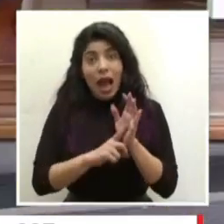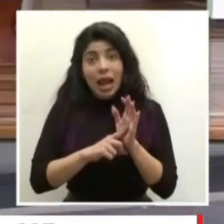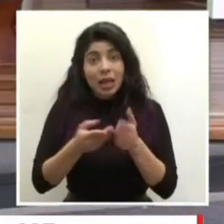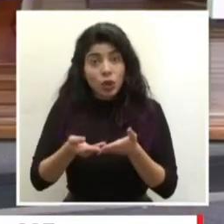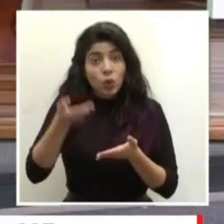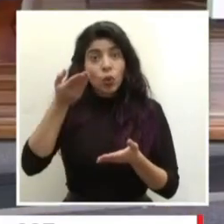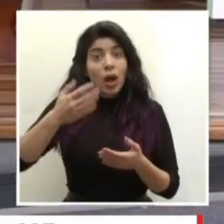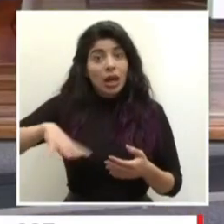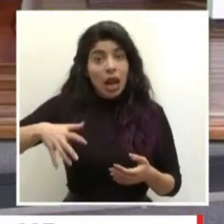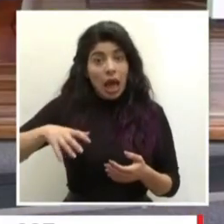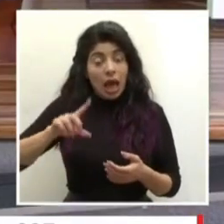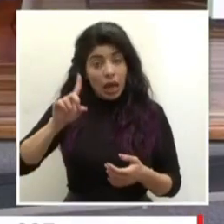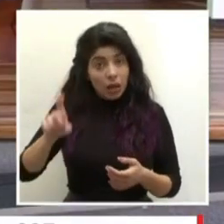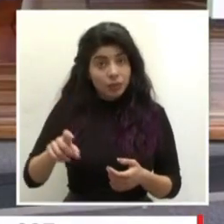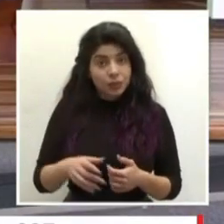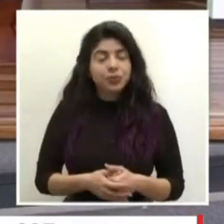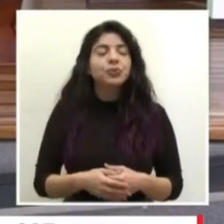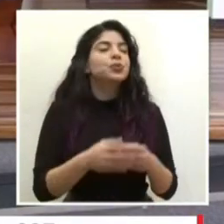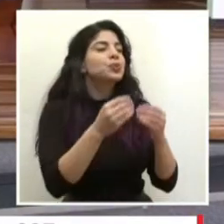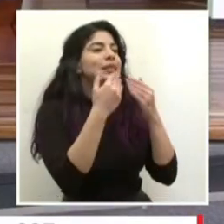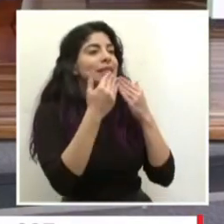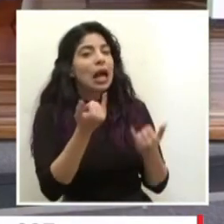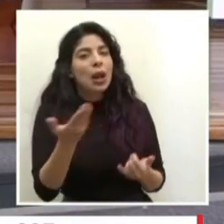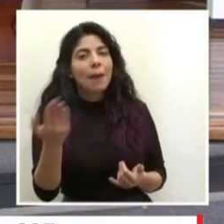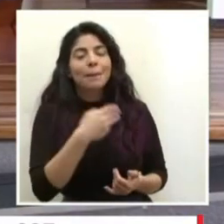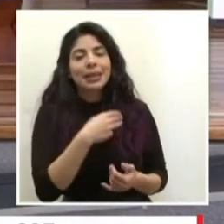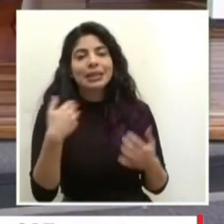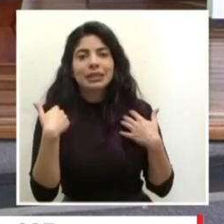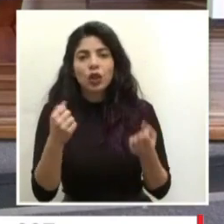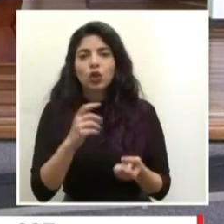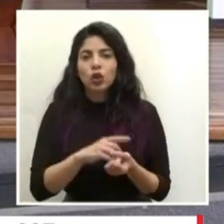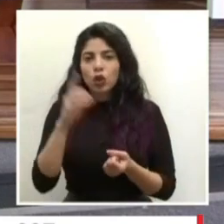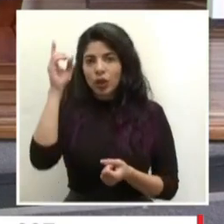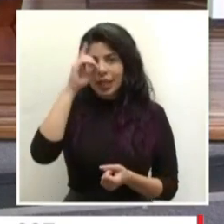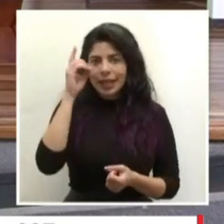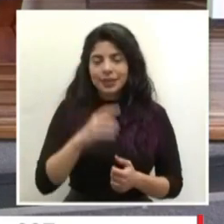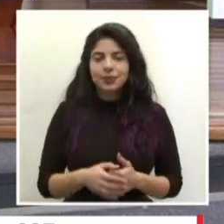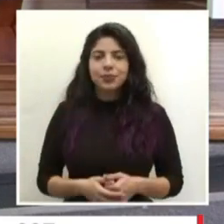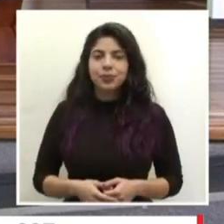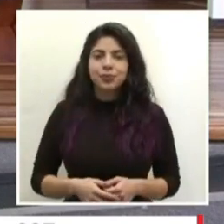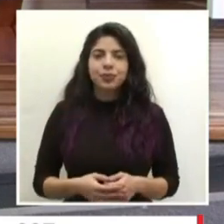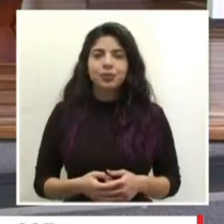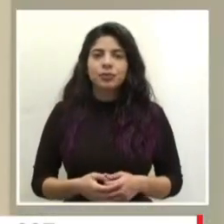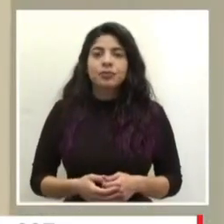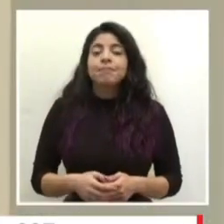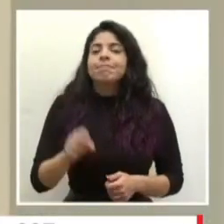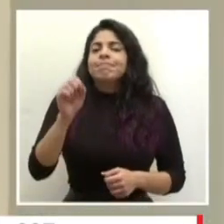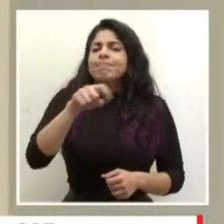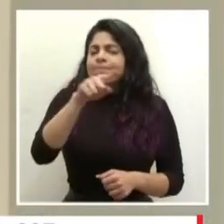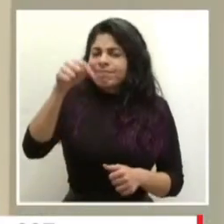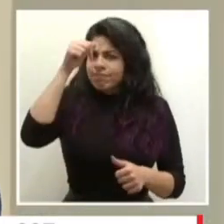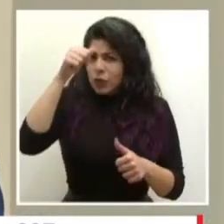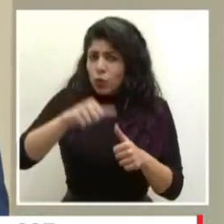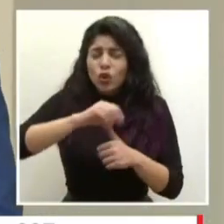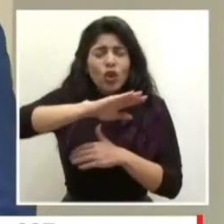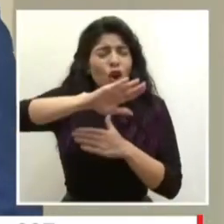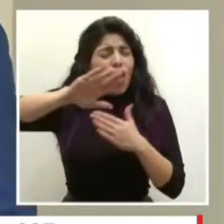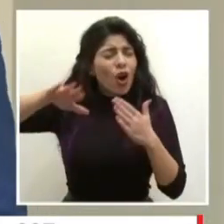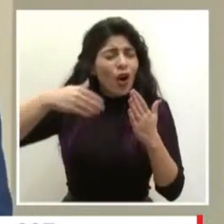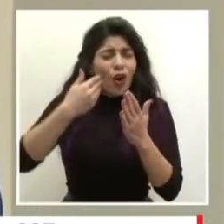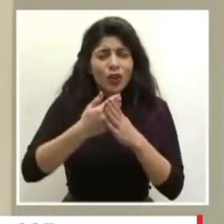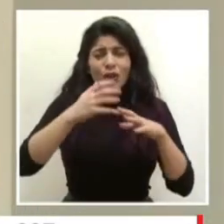Muchas gracias. Escuchamos al ministro de Salud, el doctor Daniel Salas. Sí, recordemos que todos los